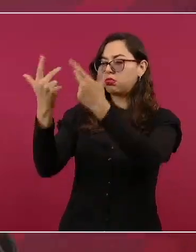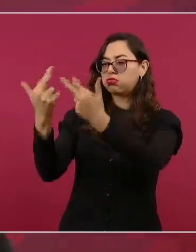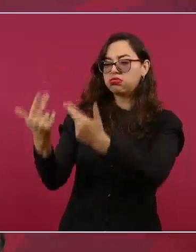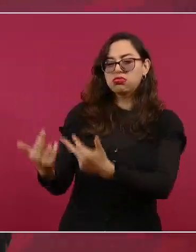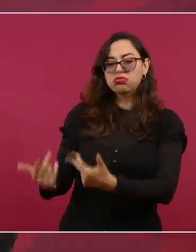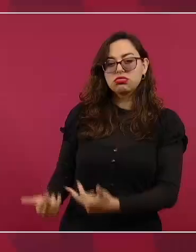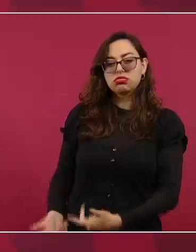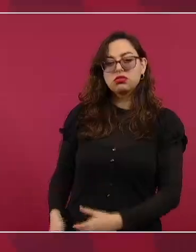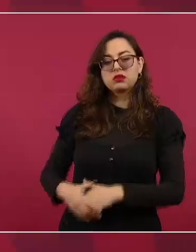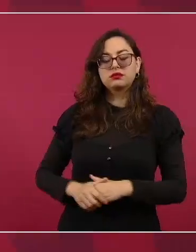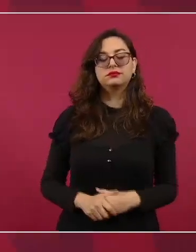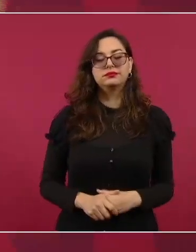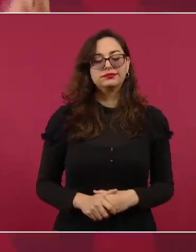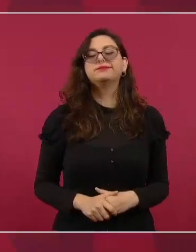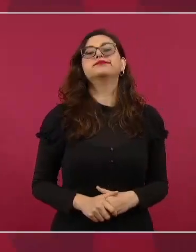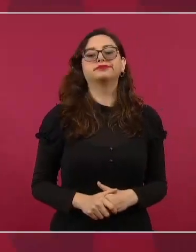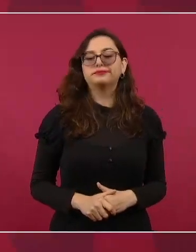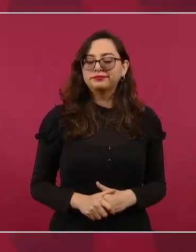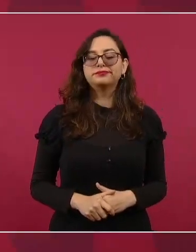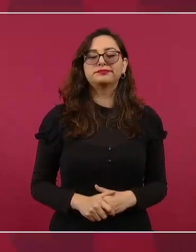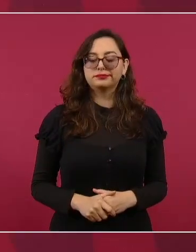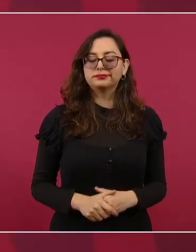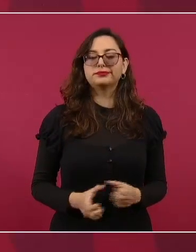todo esto con la asesoría de